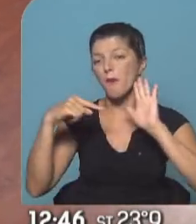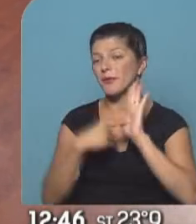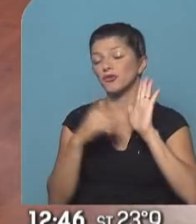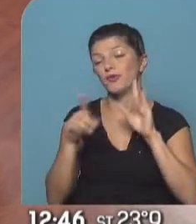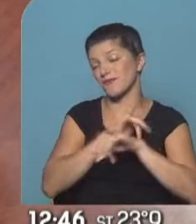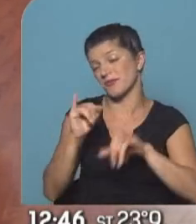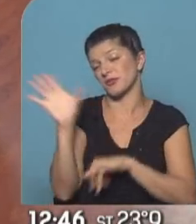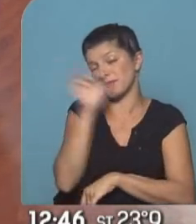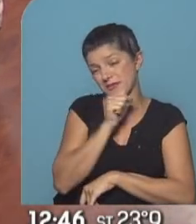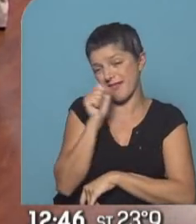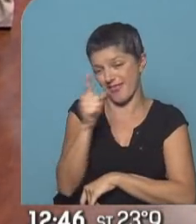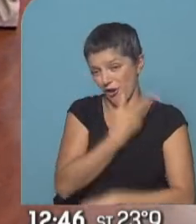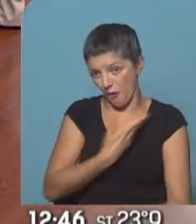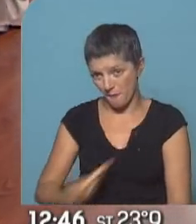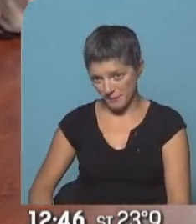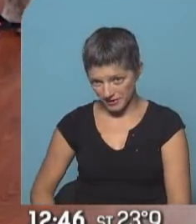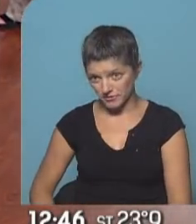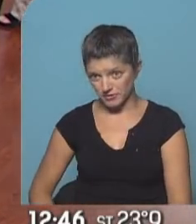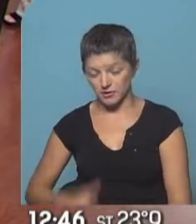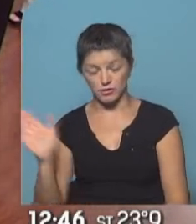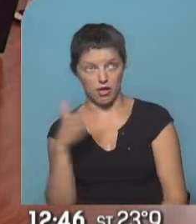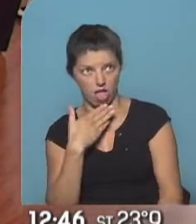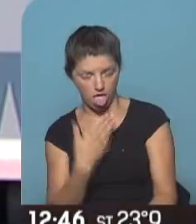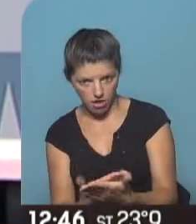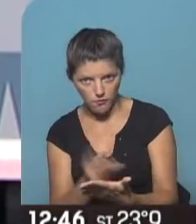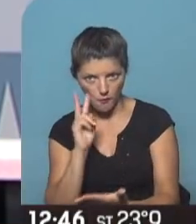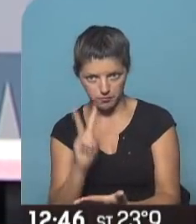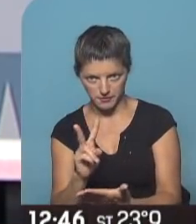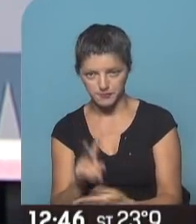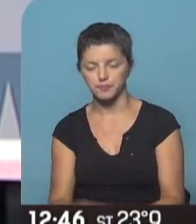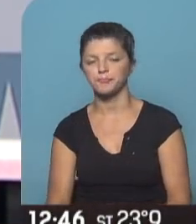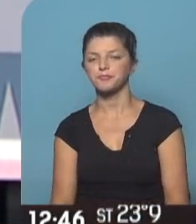Casa Blanca, lo cual resultó completamente hay algo de la delirante. Transparencia de Trump, de la